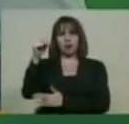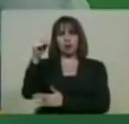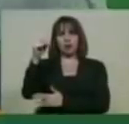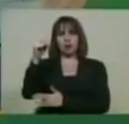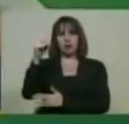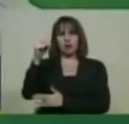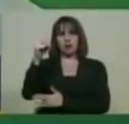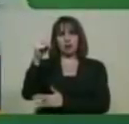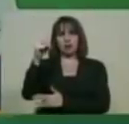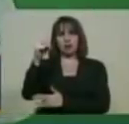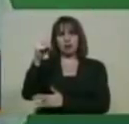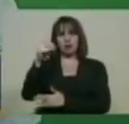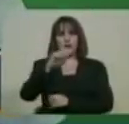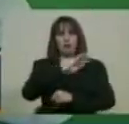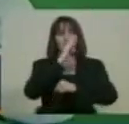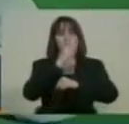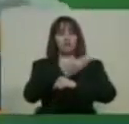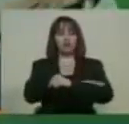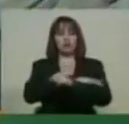Fuerzas armadas